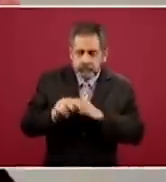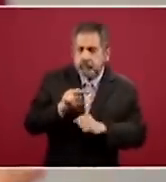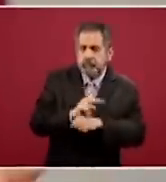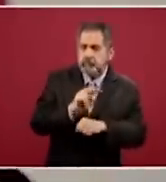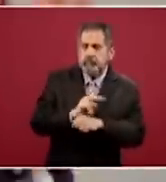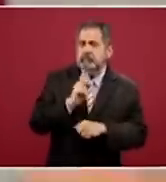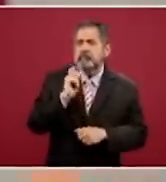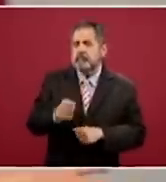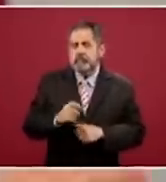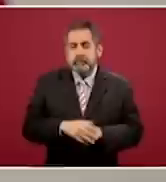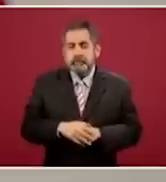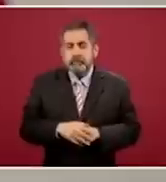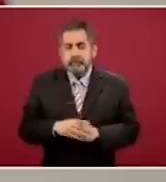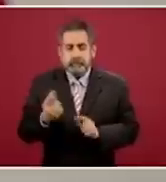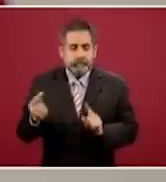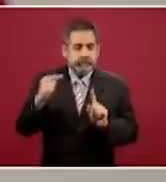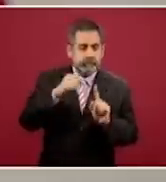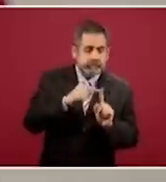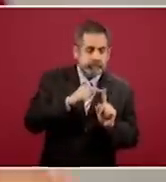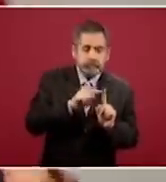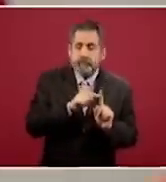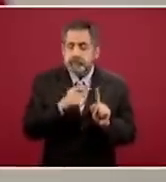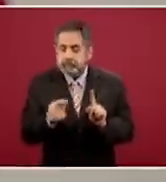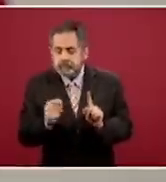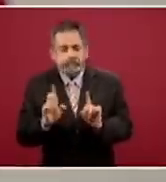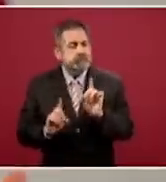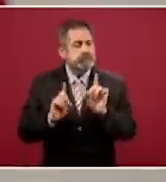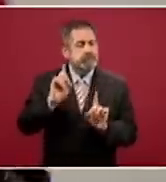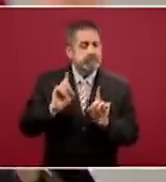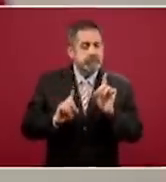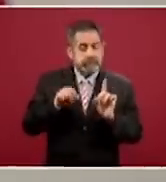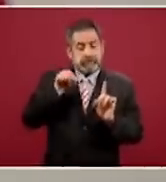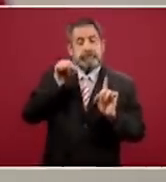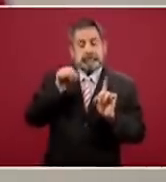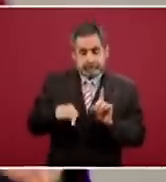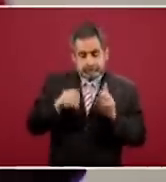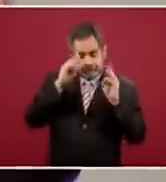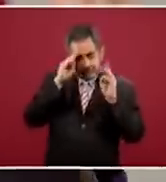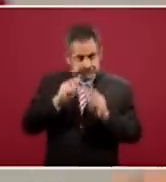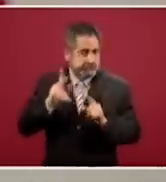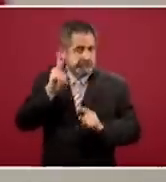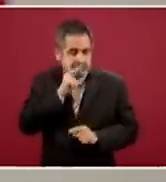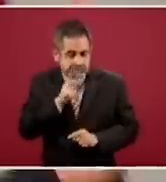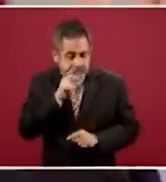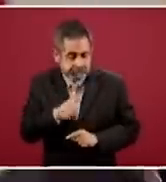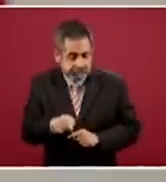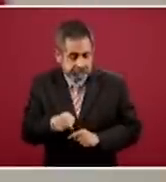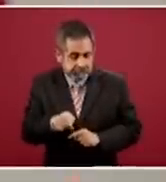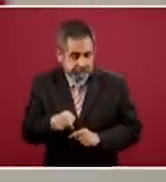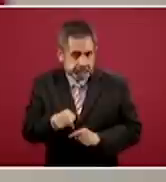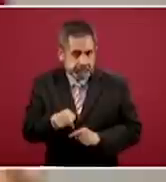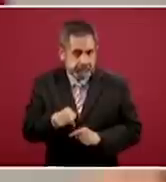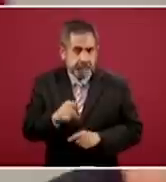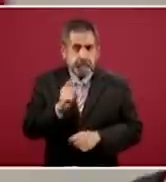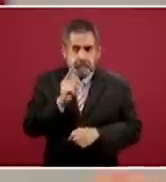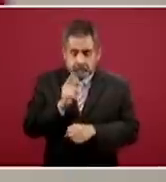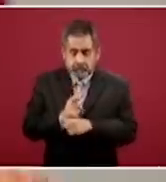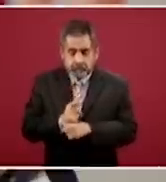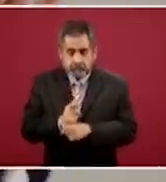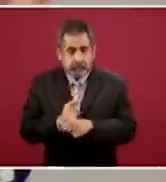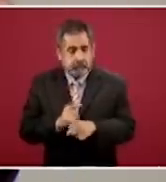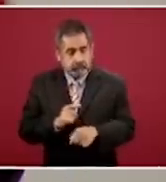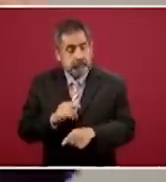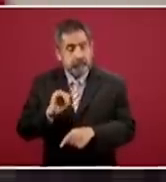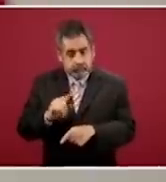a los casos sospechosos. Donde hay un caso sospechoso, se hacen pruebas, el caso de la persona que tiene